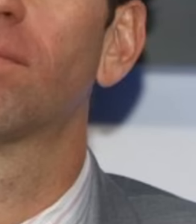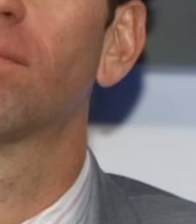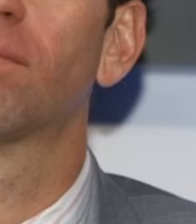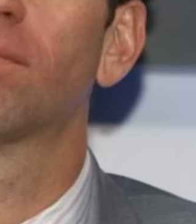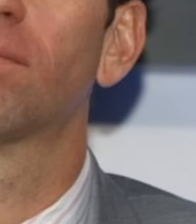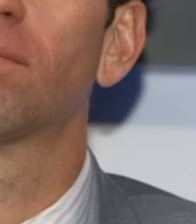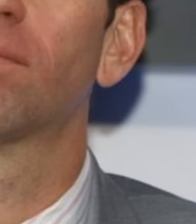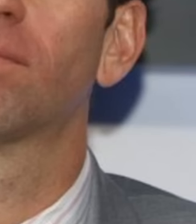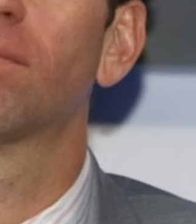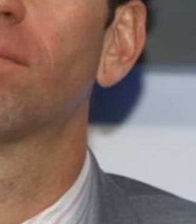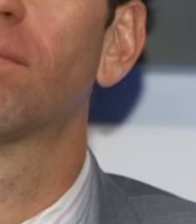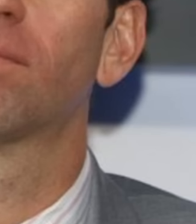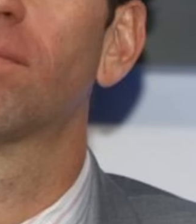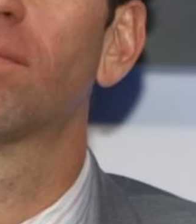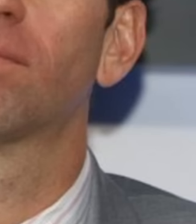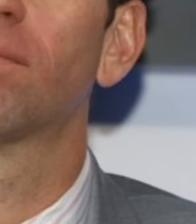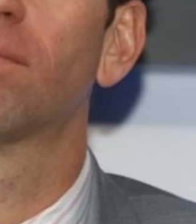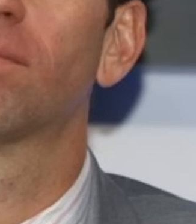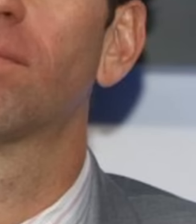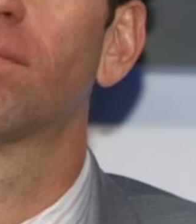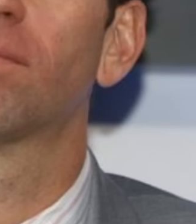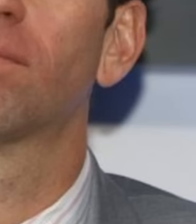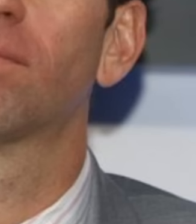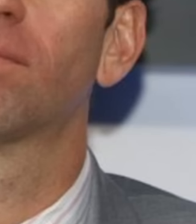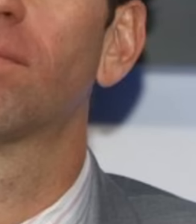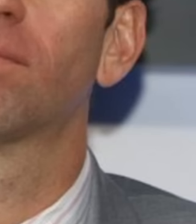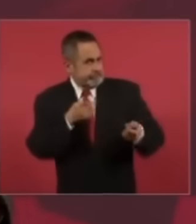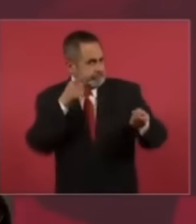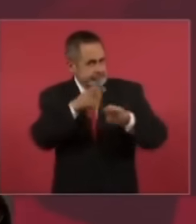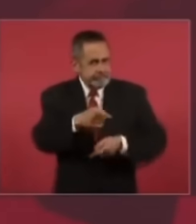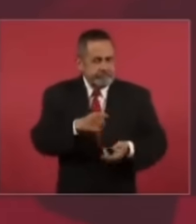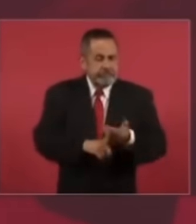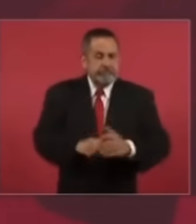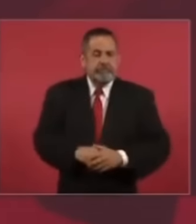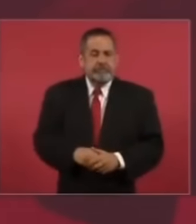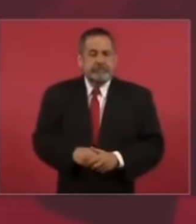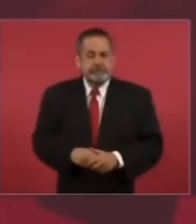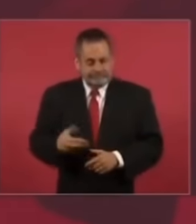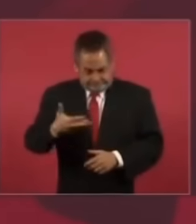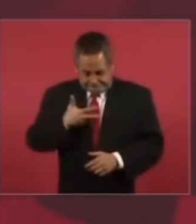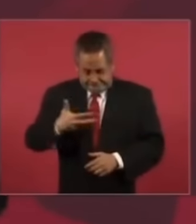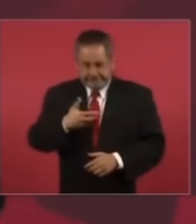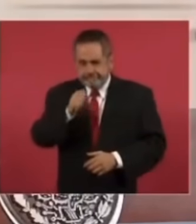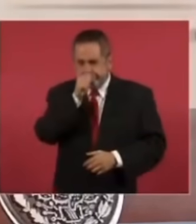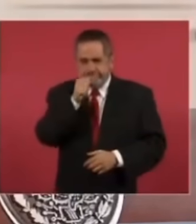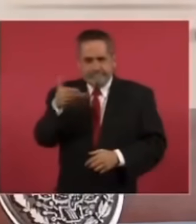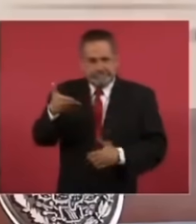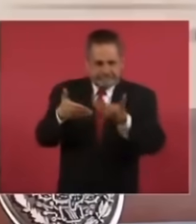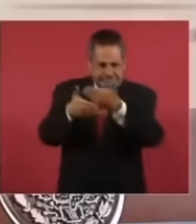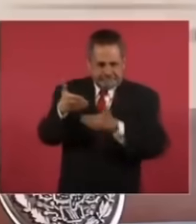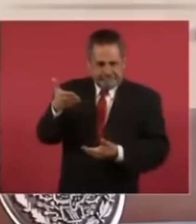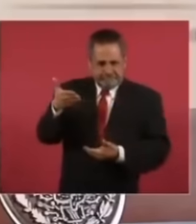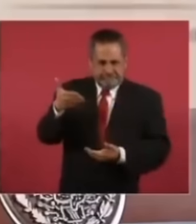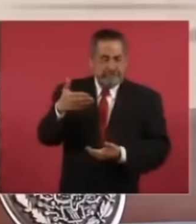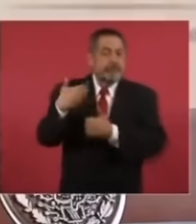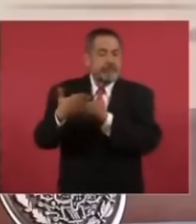proyecto, su decisión, que ha sido exitosa. Y Alexis. Vamos a ir a este video donde el